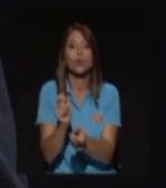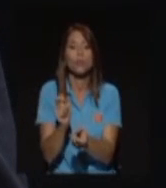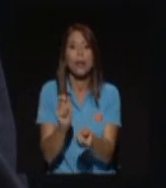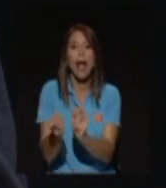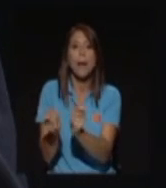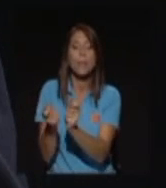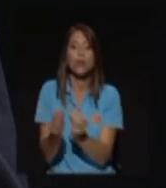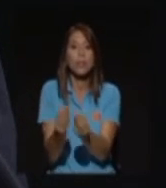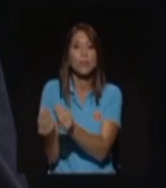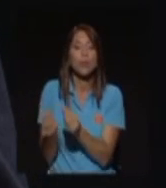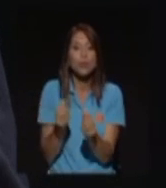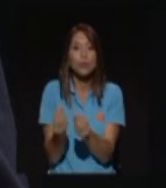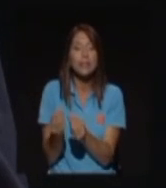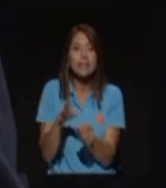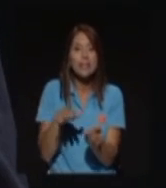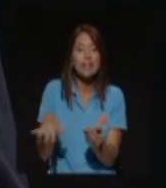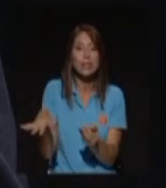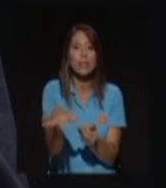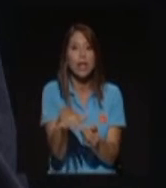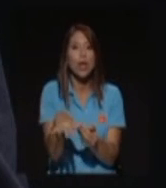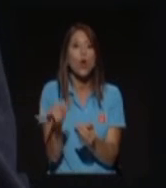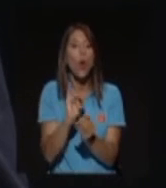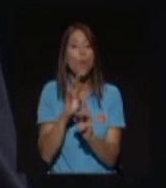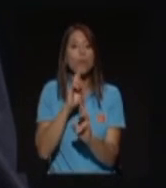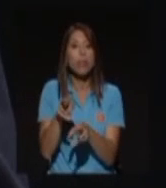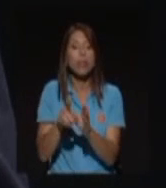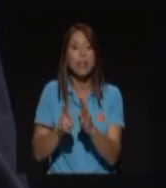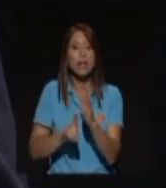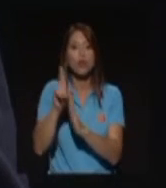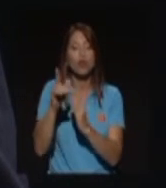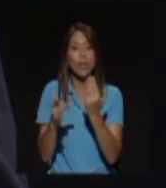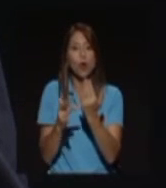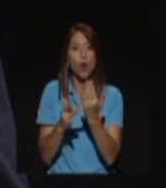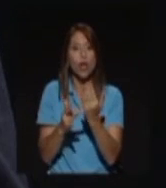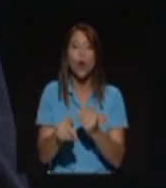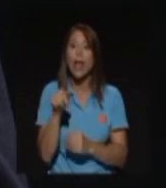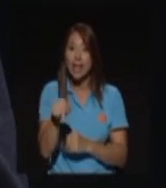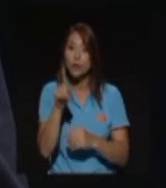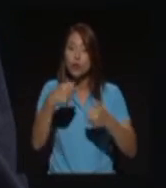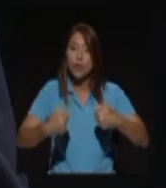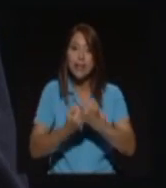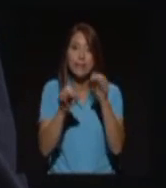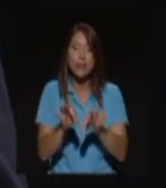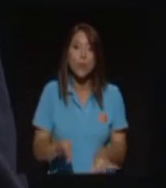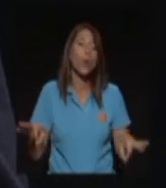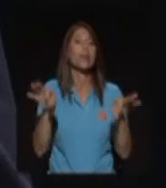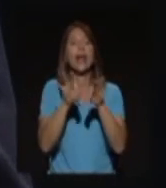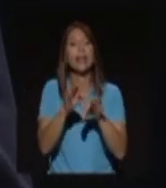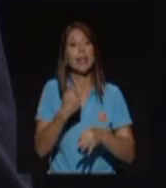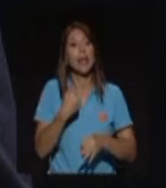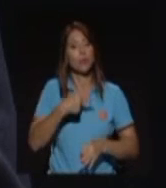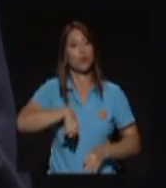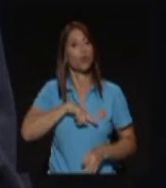del lado de la demanda como consecuencia del desarrollo tecnológico es uno de los desafíos importantes que tenemos